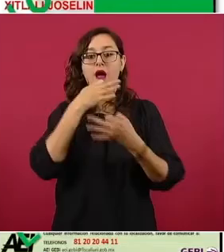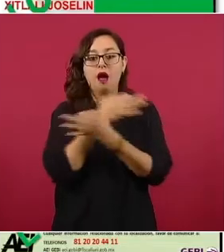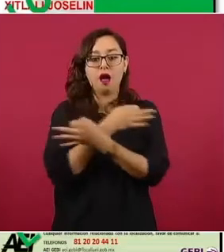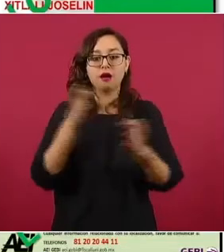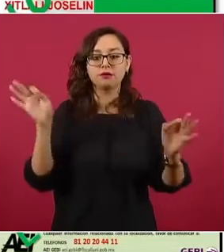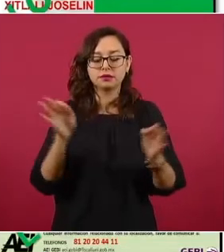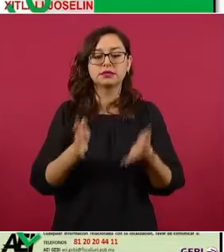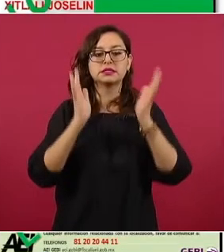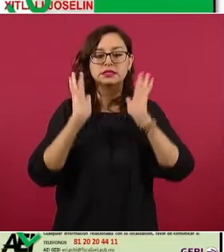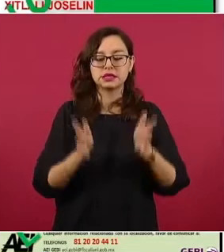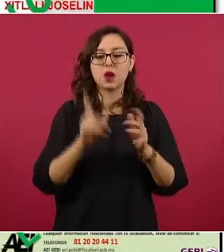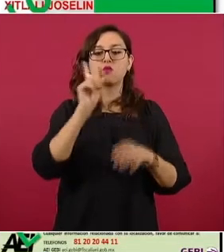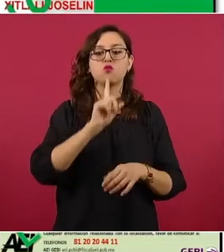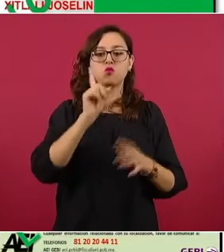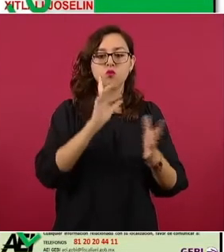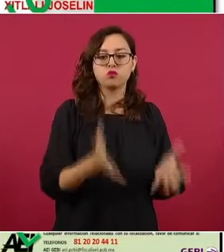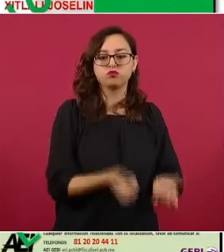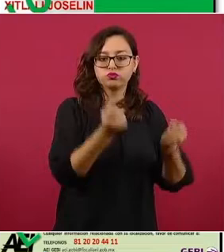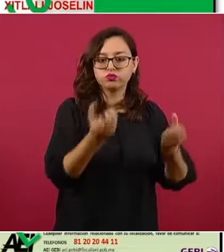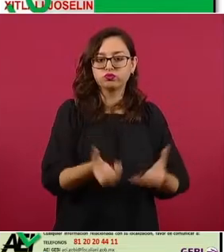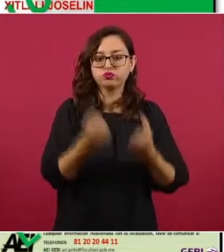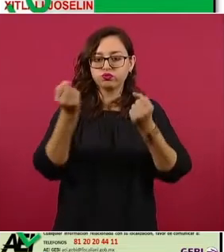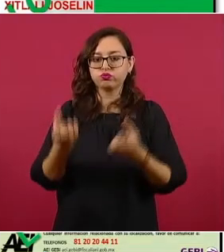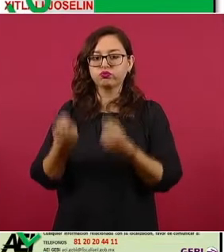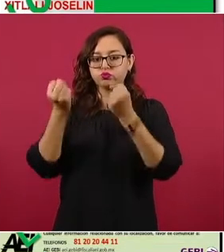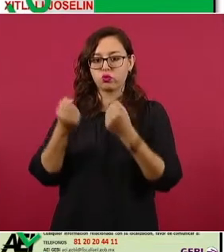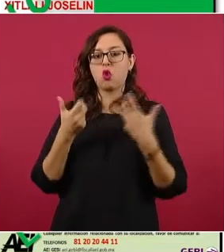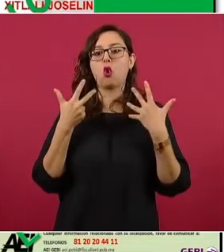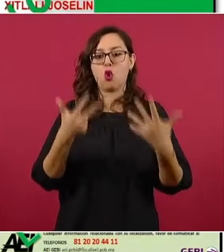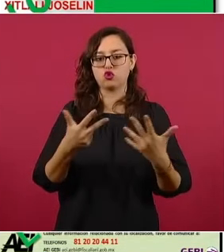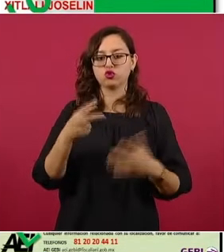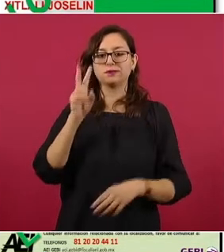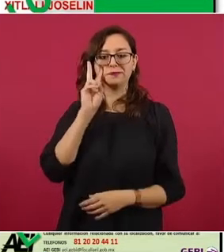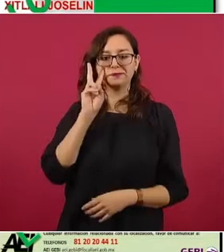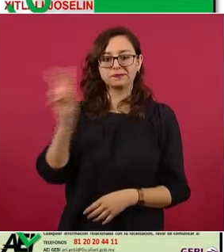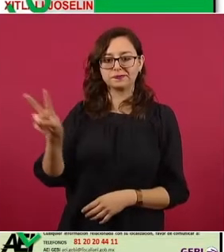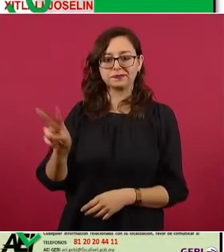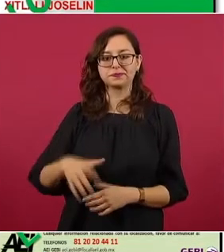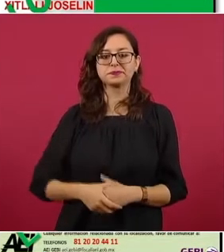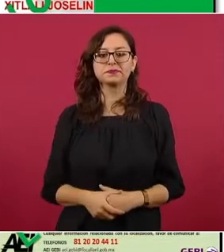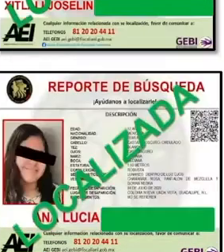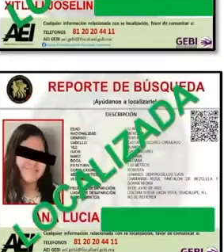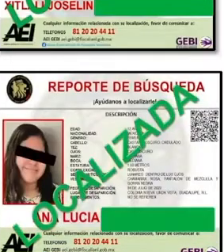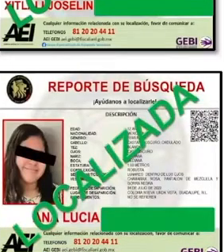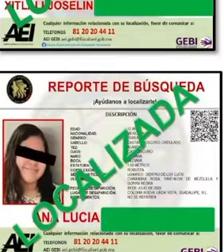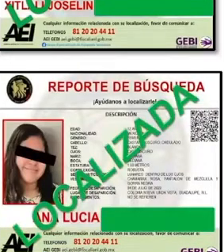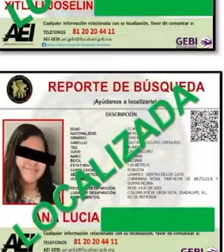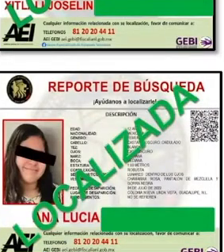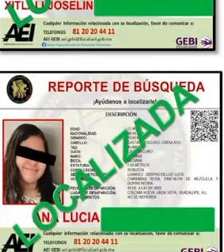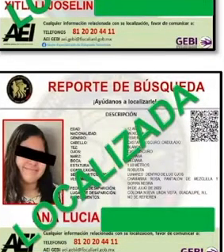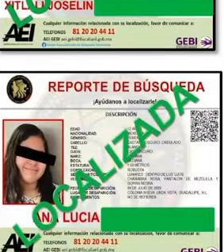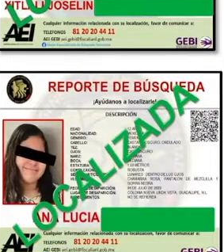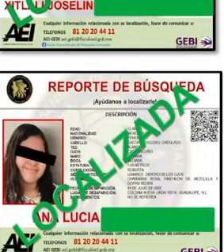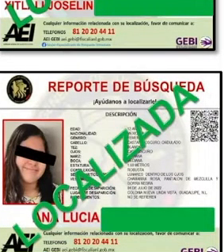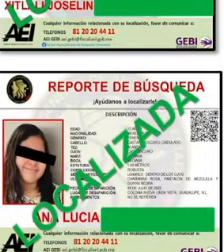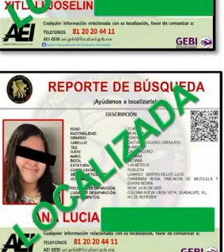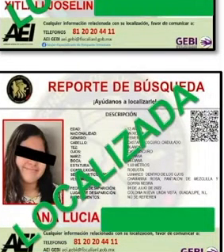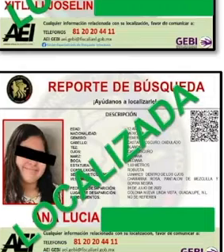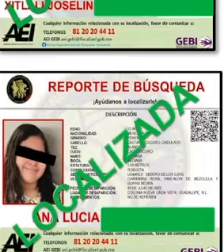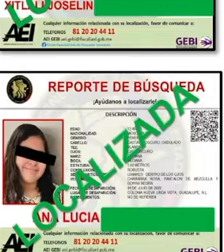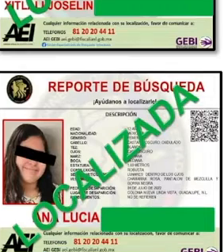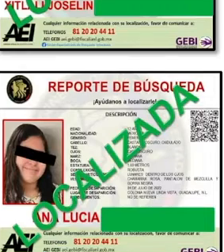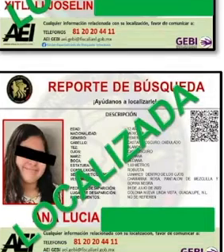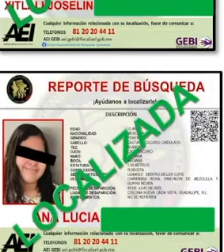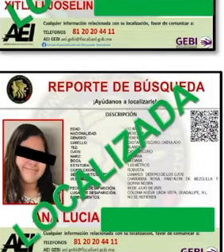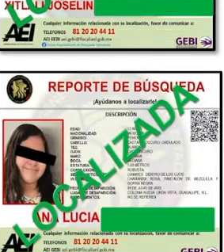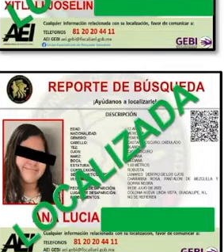localización con vida y con bien de 8 personas del sexo femenino que originalmente fueron reportadas